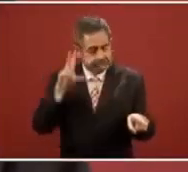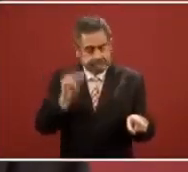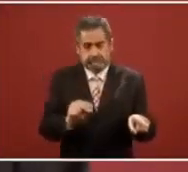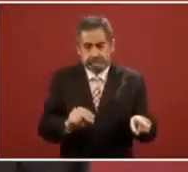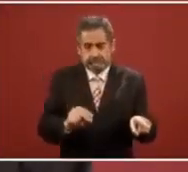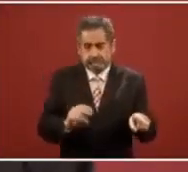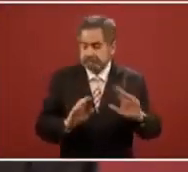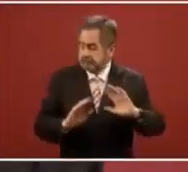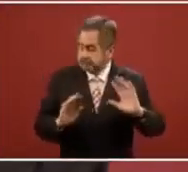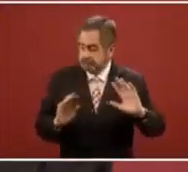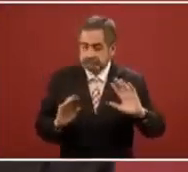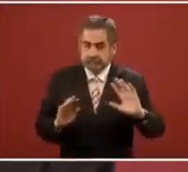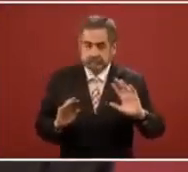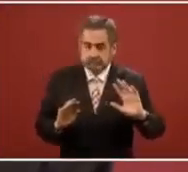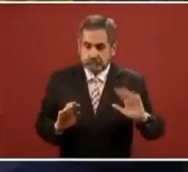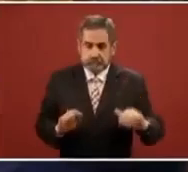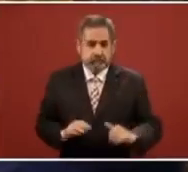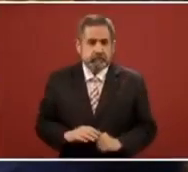puede ser